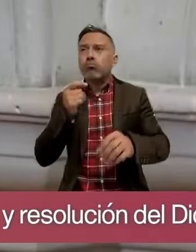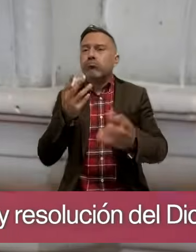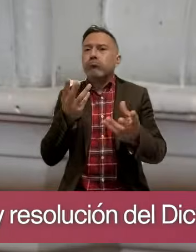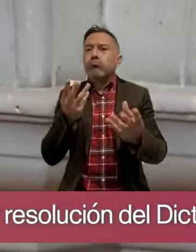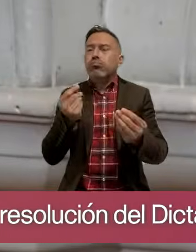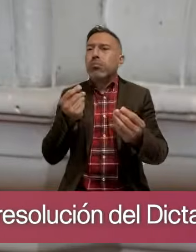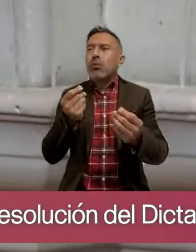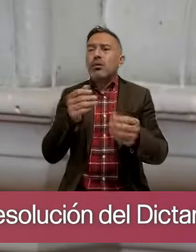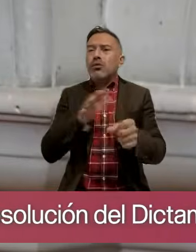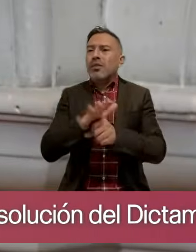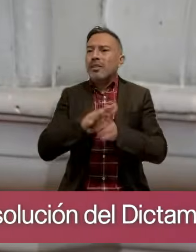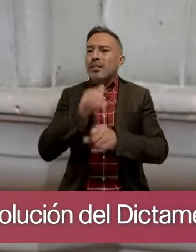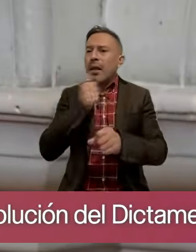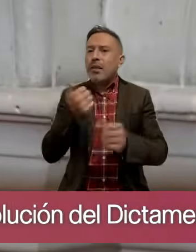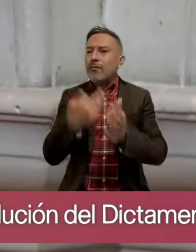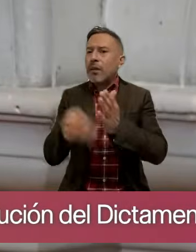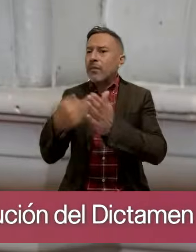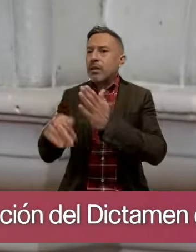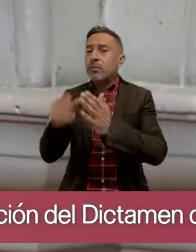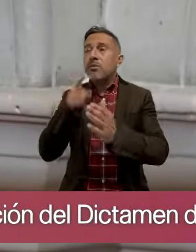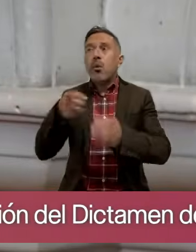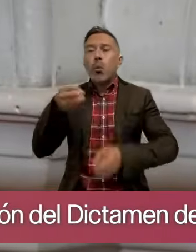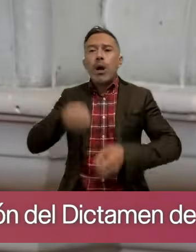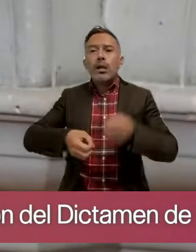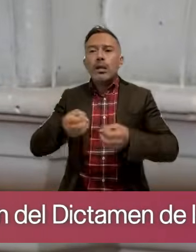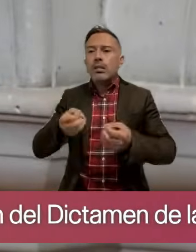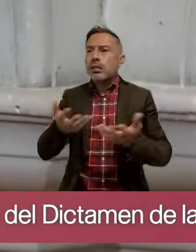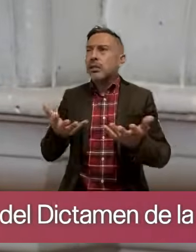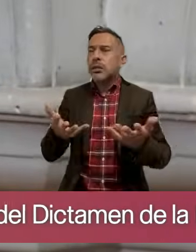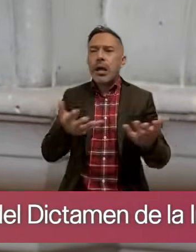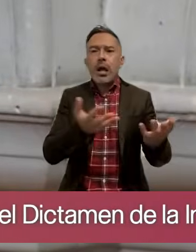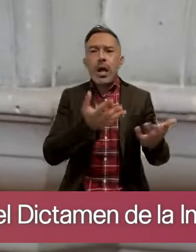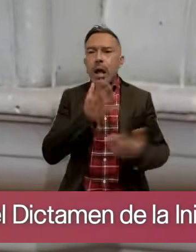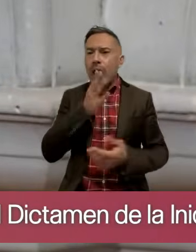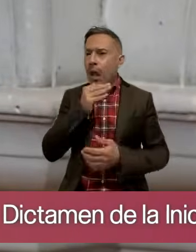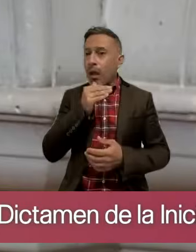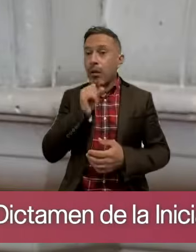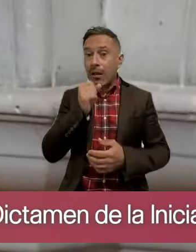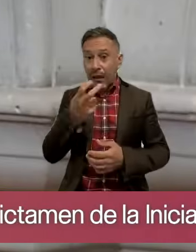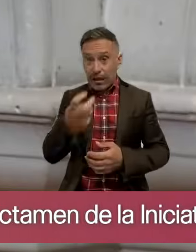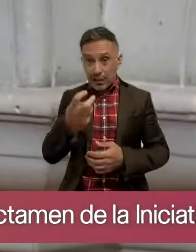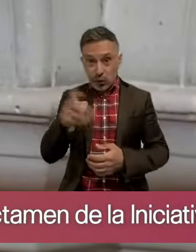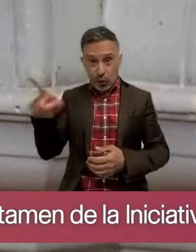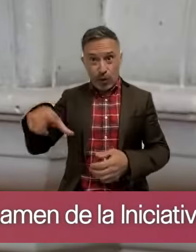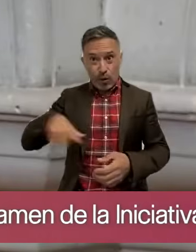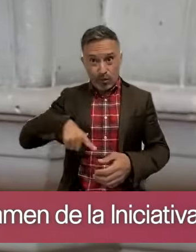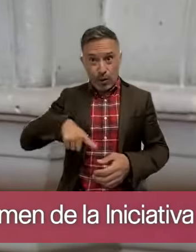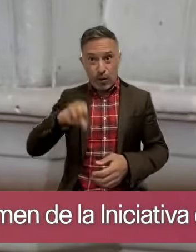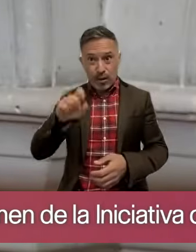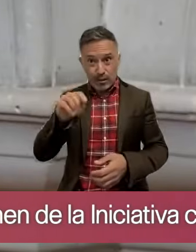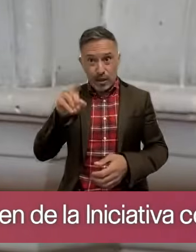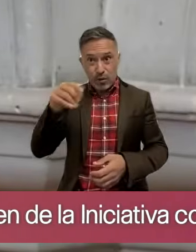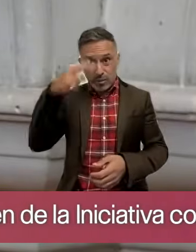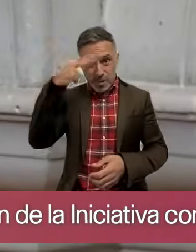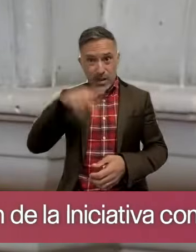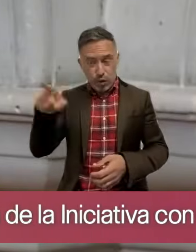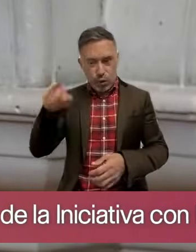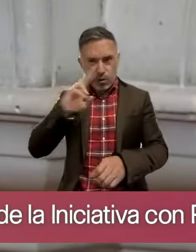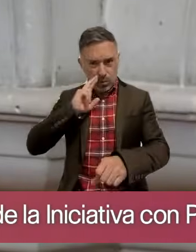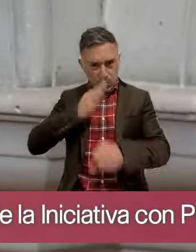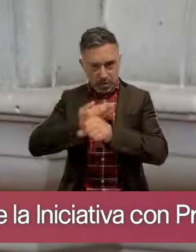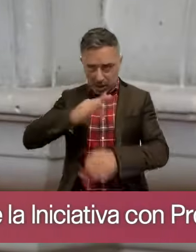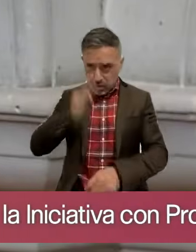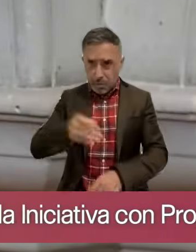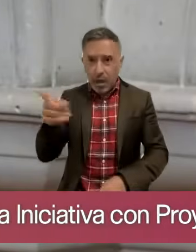trabajan en condiciones imposibles. Y frente a eso, el Estado mexicano no ha querido asumir su responsabilidad. Por